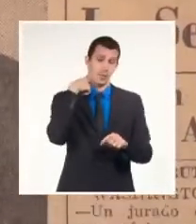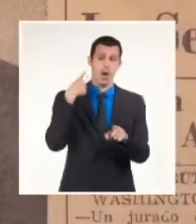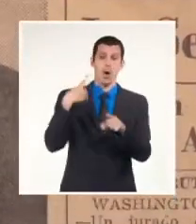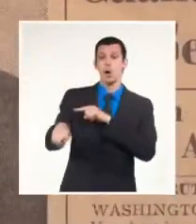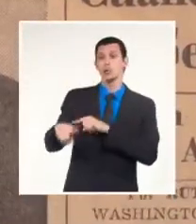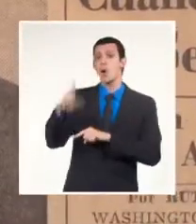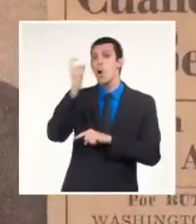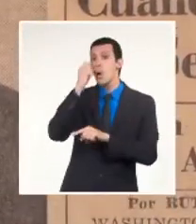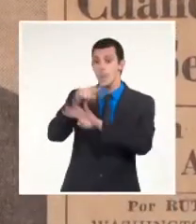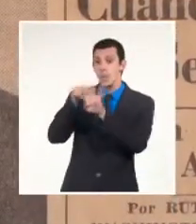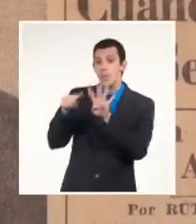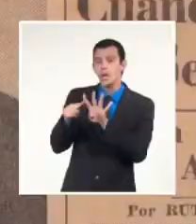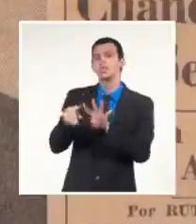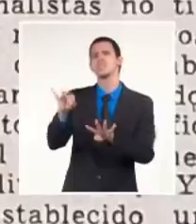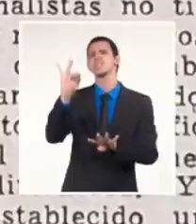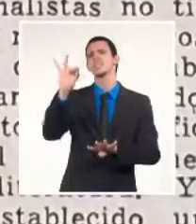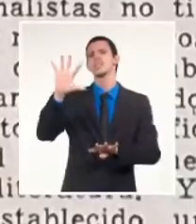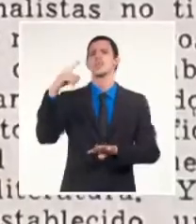75.